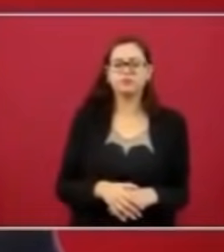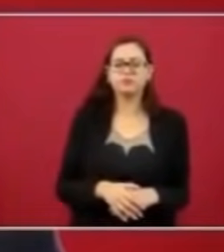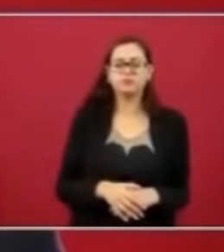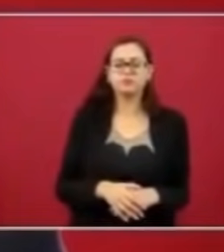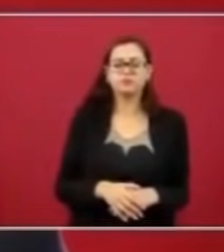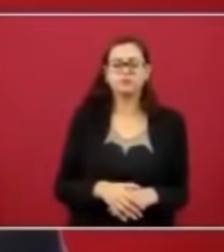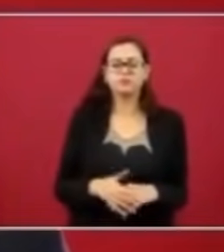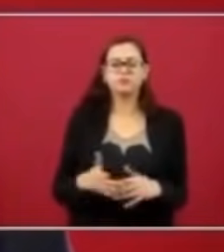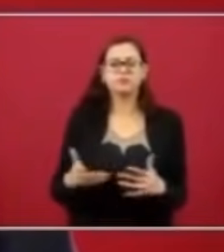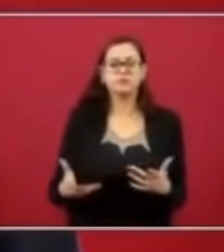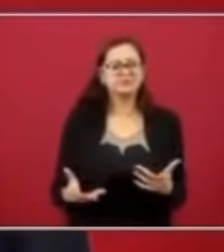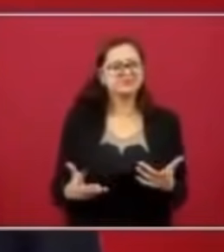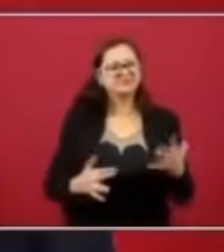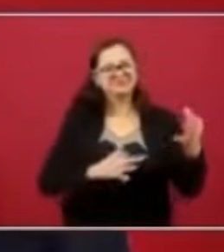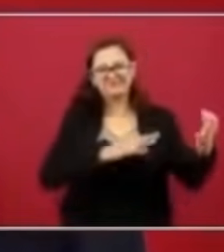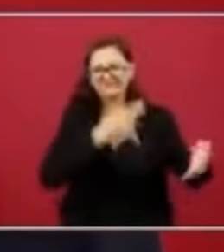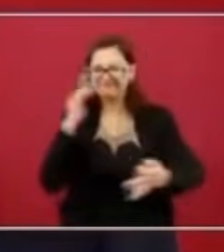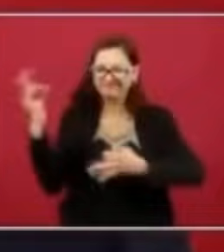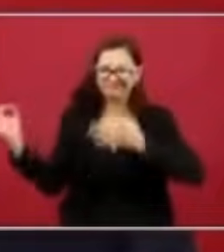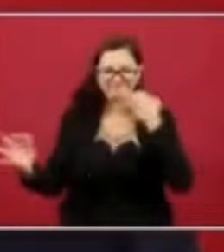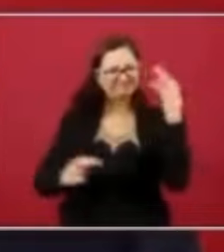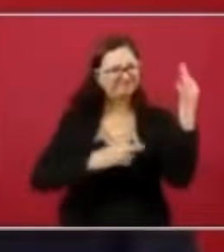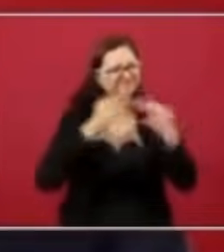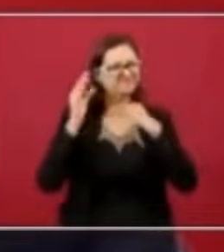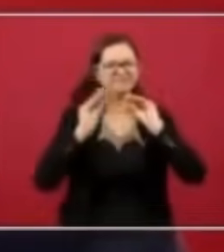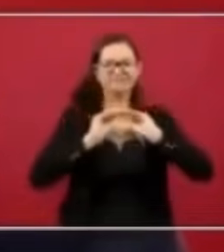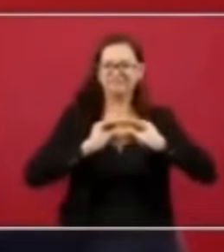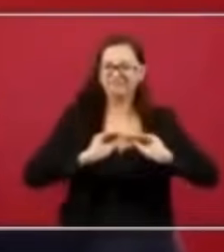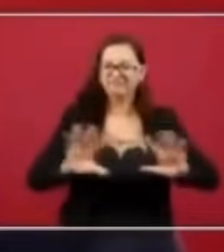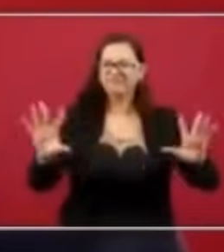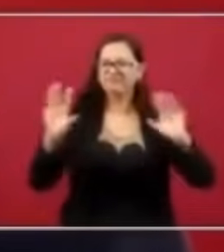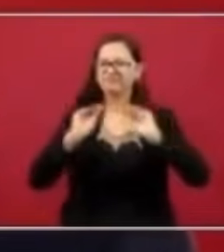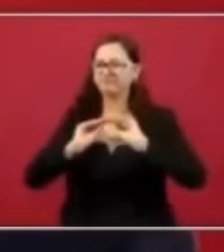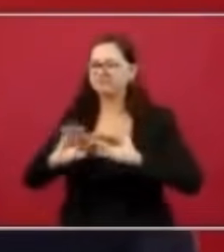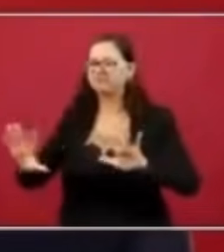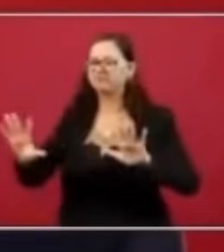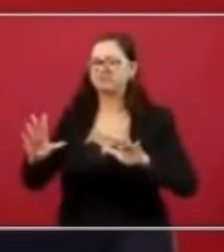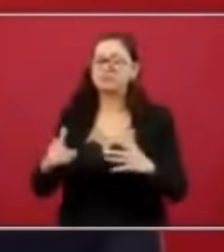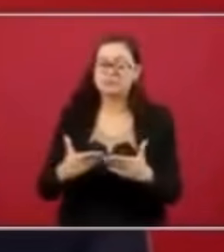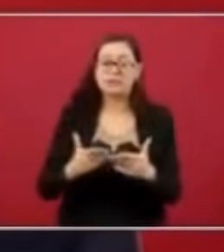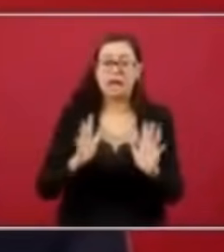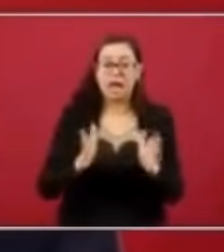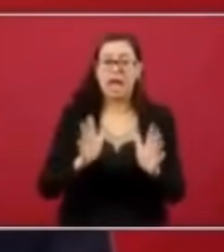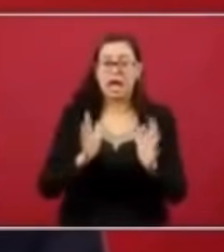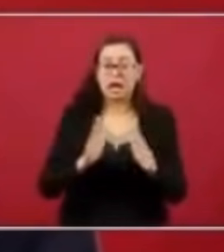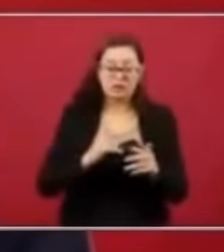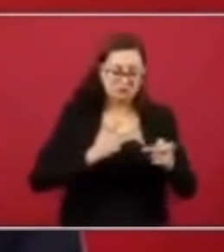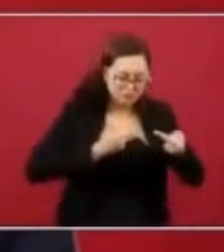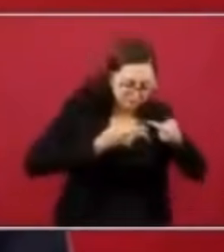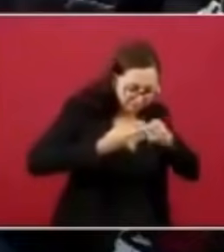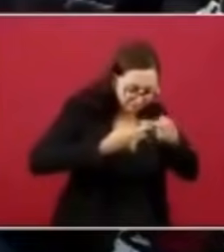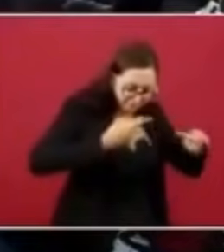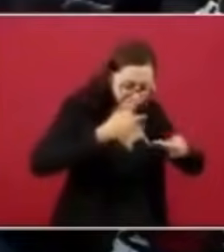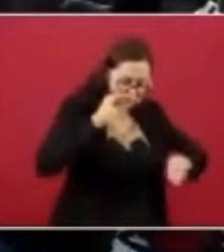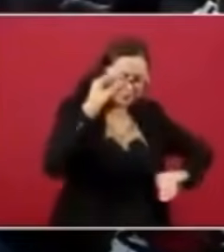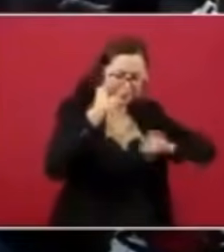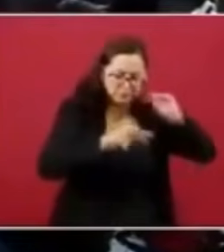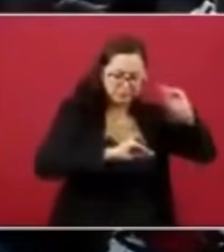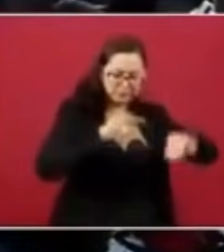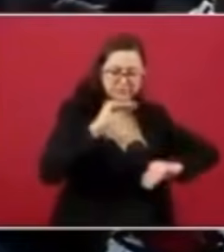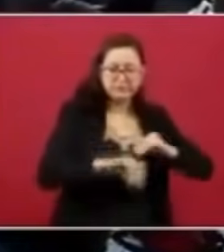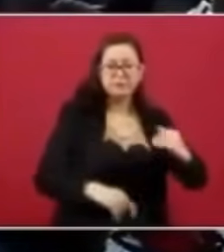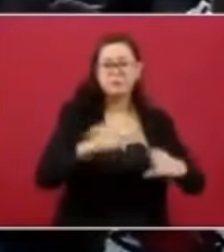vamos a hacer toda una campaña. Ya se está trabajando de